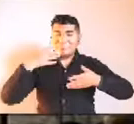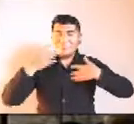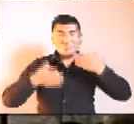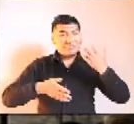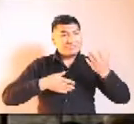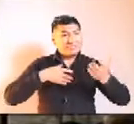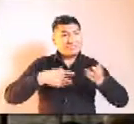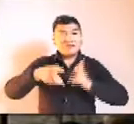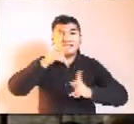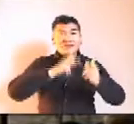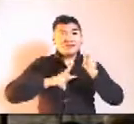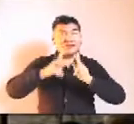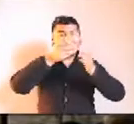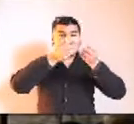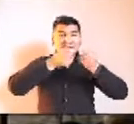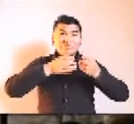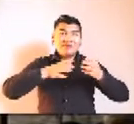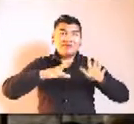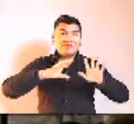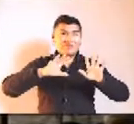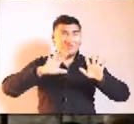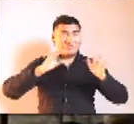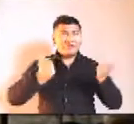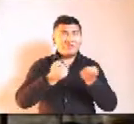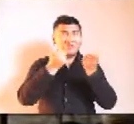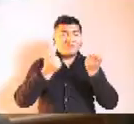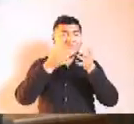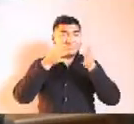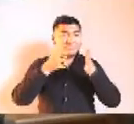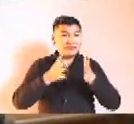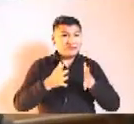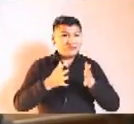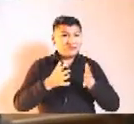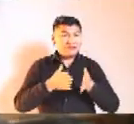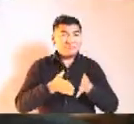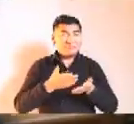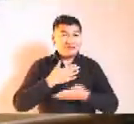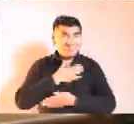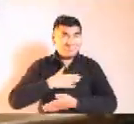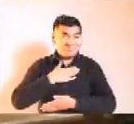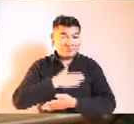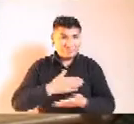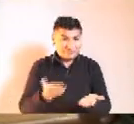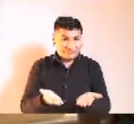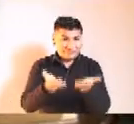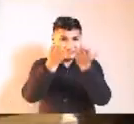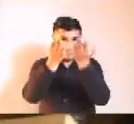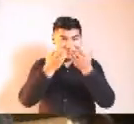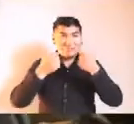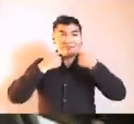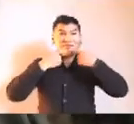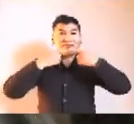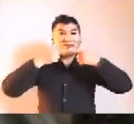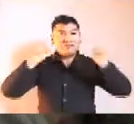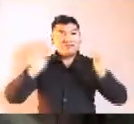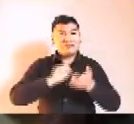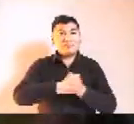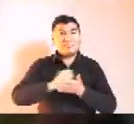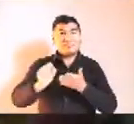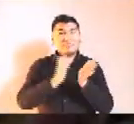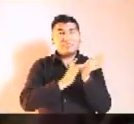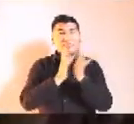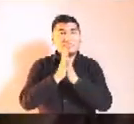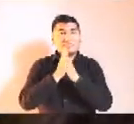los extraviados y a los pecadores. Les invito a ponerse de pie para la aclamación del